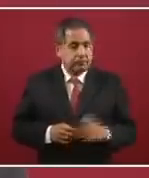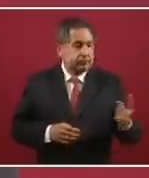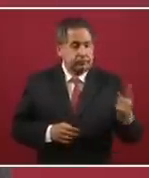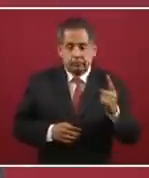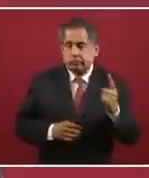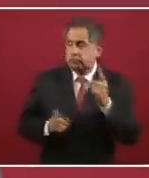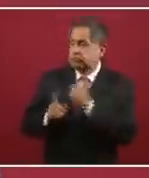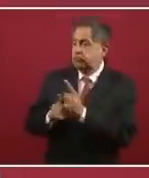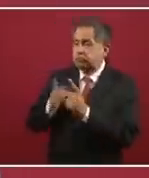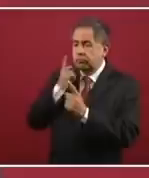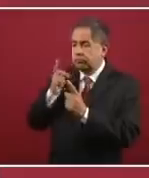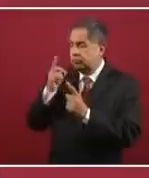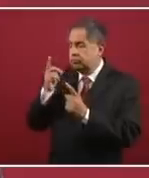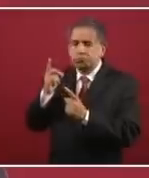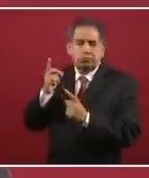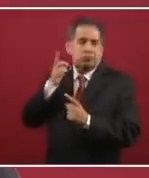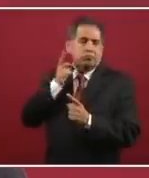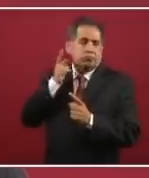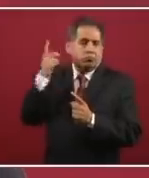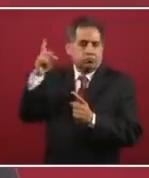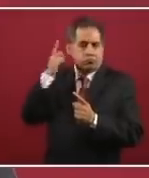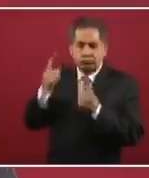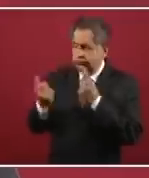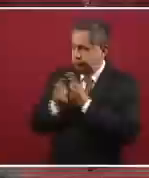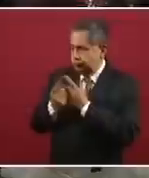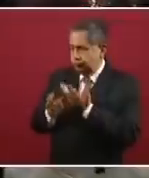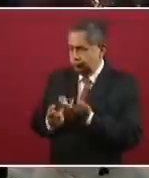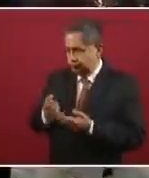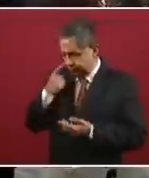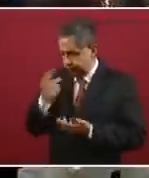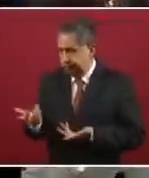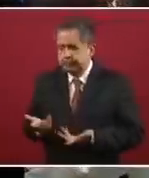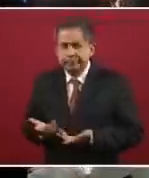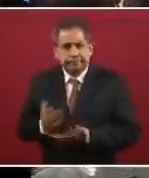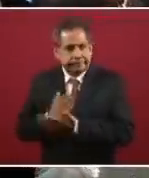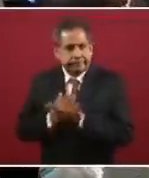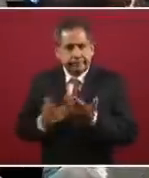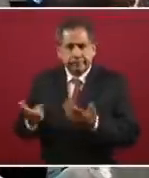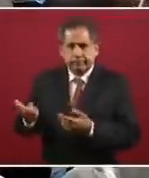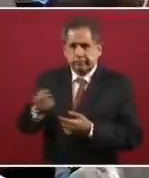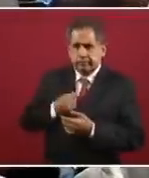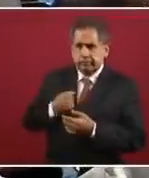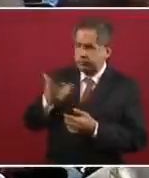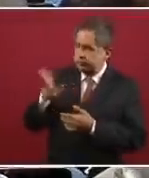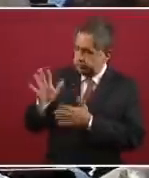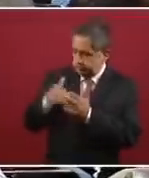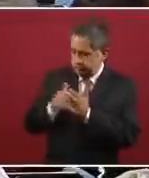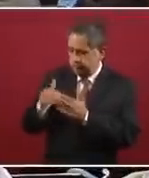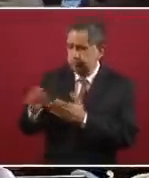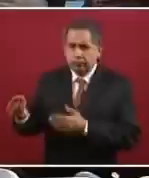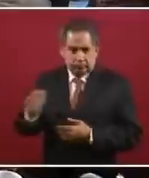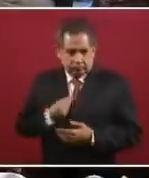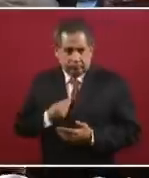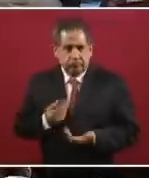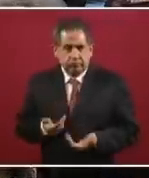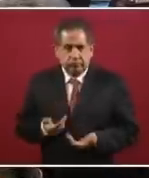llegaba con el diputado de Durango y le decía, a ver, tienes 10 millones,